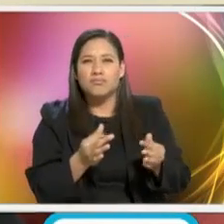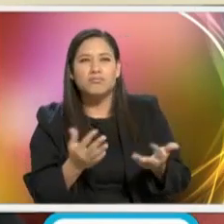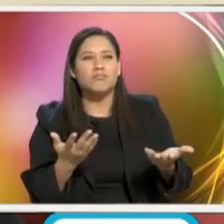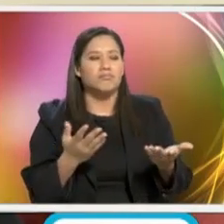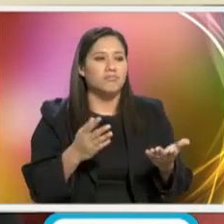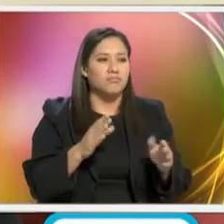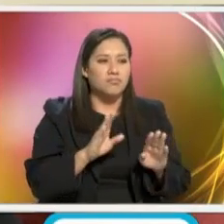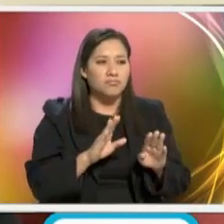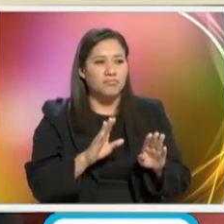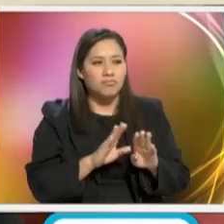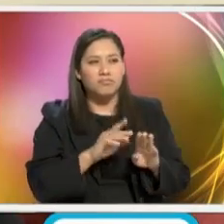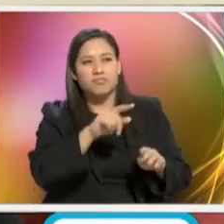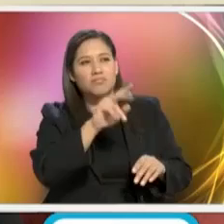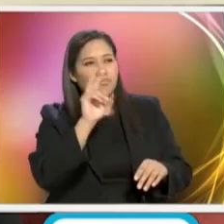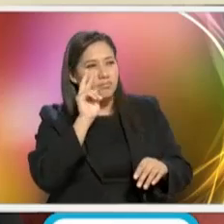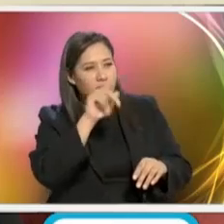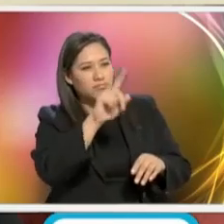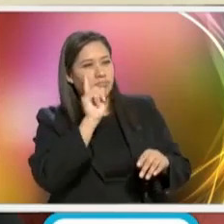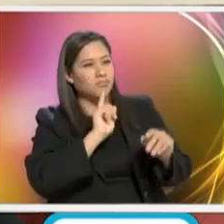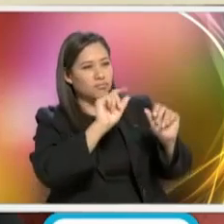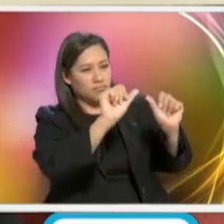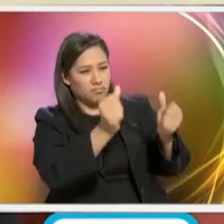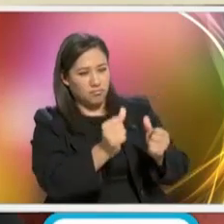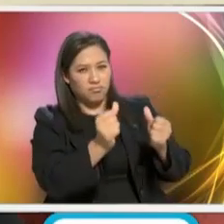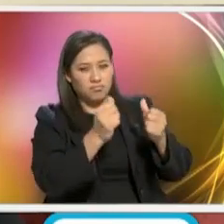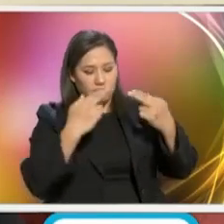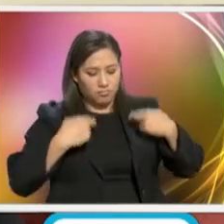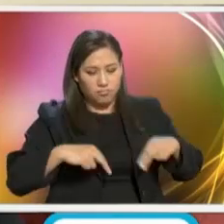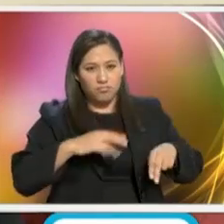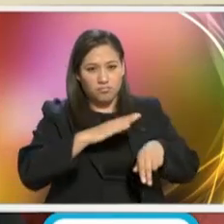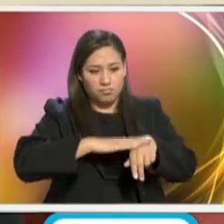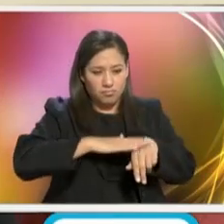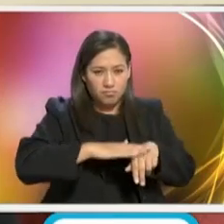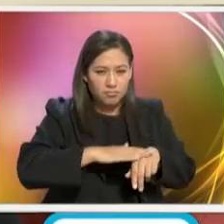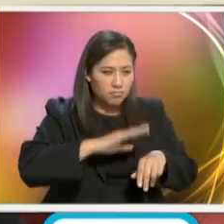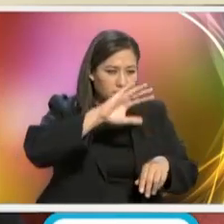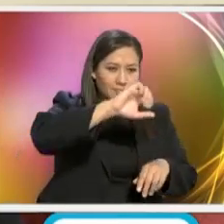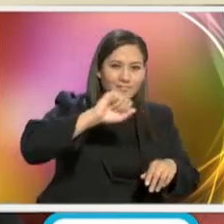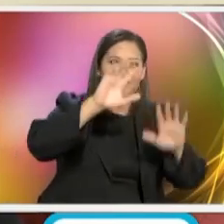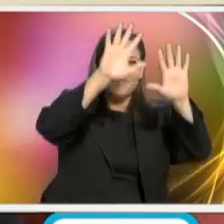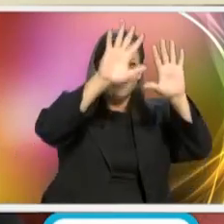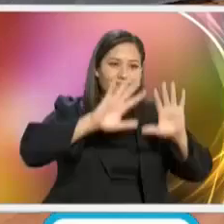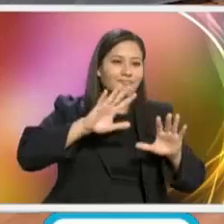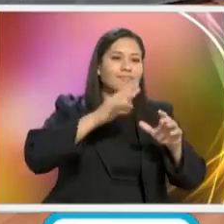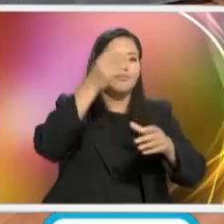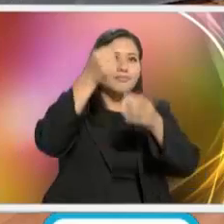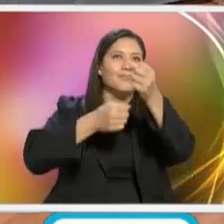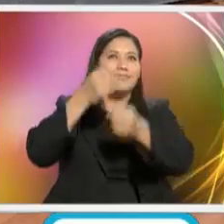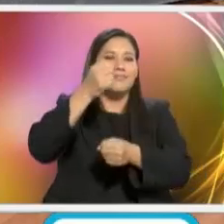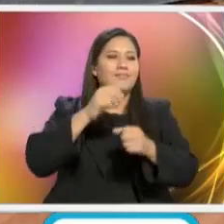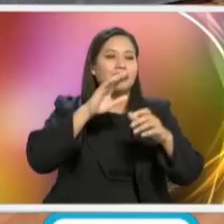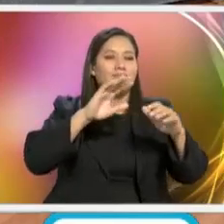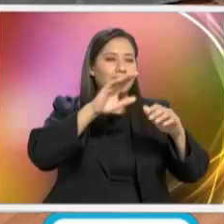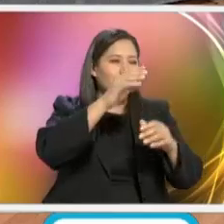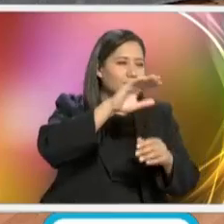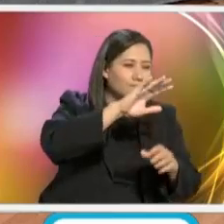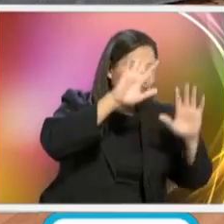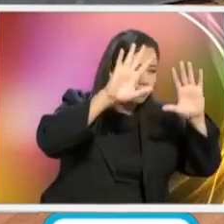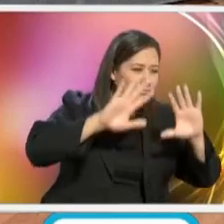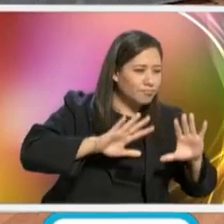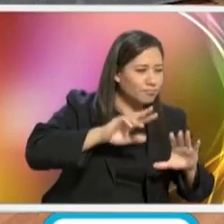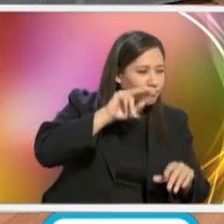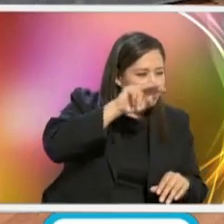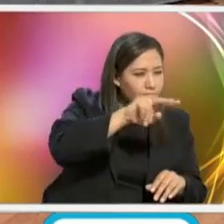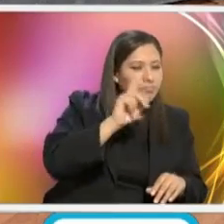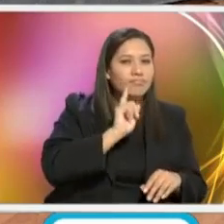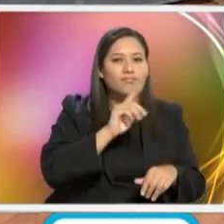de cómo estabas viendo una mujer que se quitaba la ropa en la persiana americana, O la Uy, de- esa canción, ¿te acuerdas? Es que pues Toy